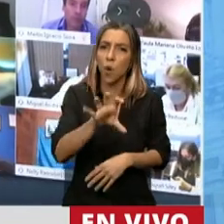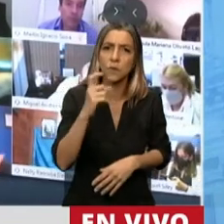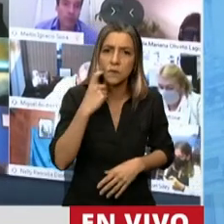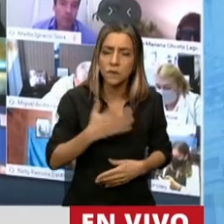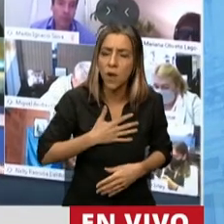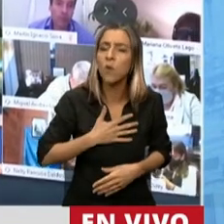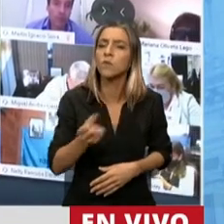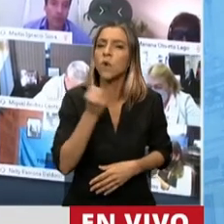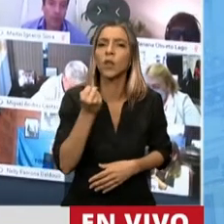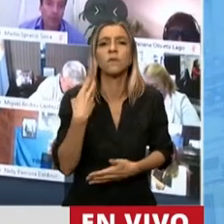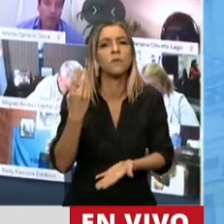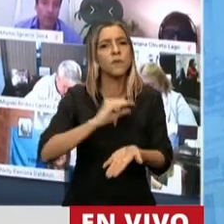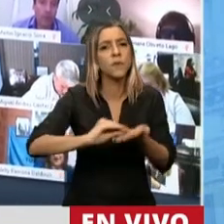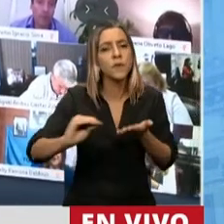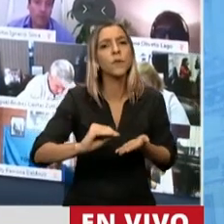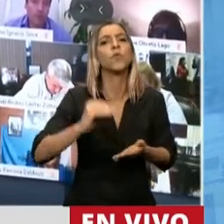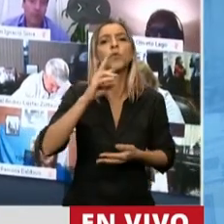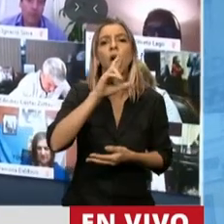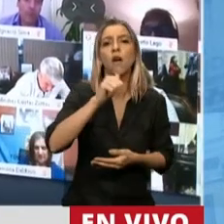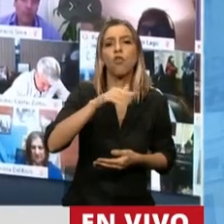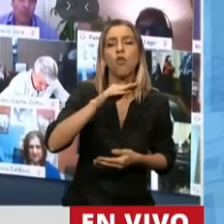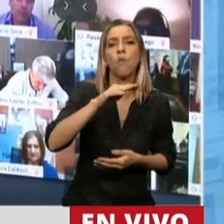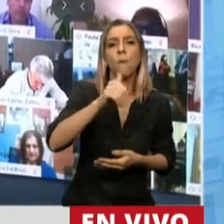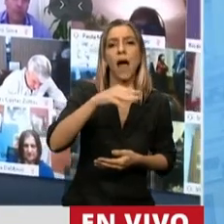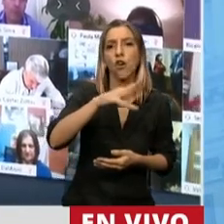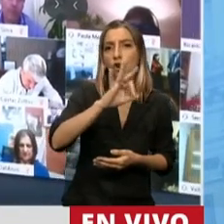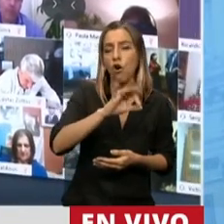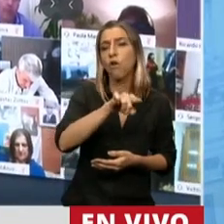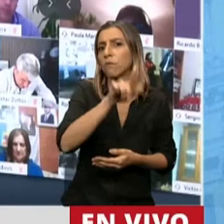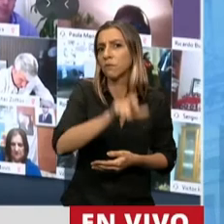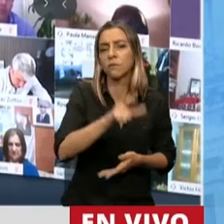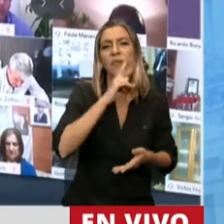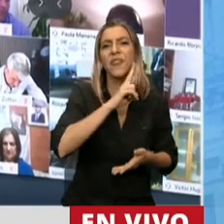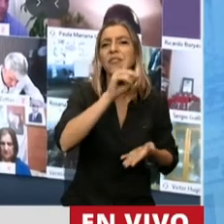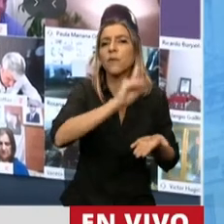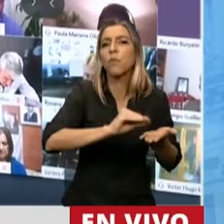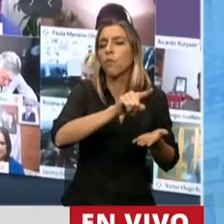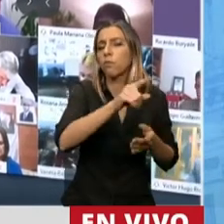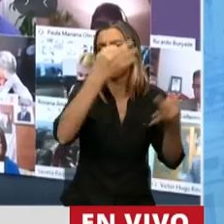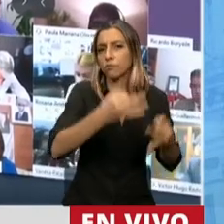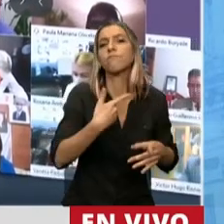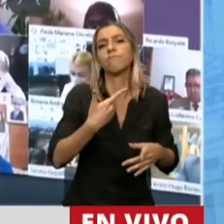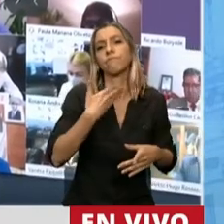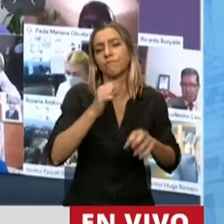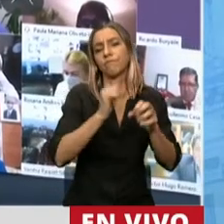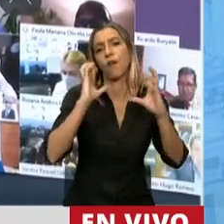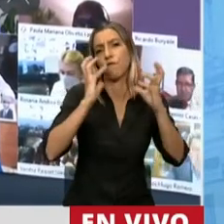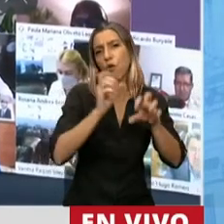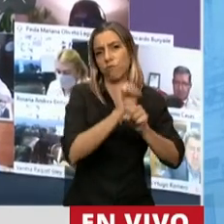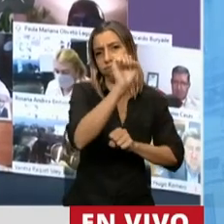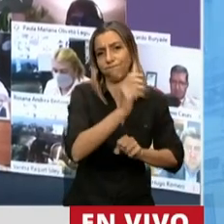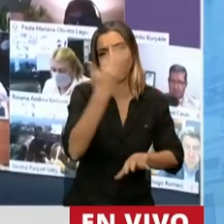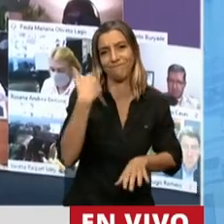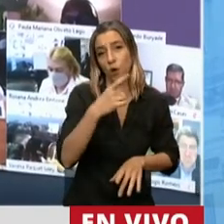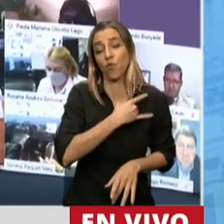de la diputada provincial Nery Carlos Magno, que además es una aquilatada licenciada en Fonoaudiología de la Universidad Nacional de San Luis,